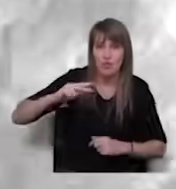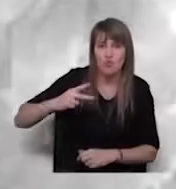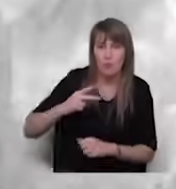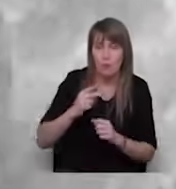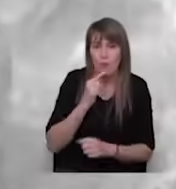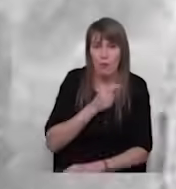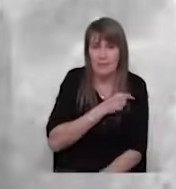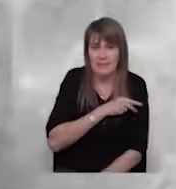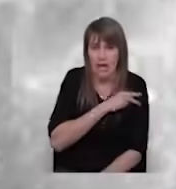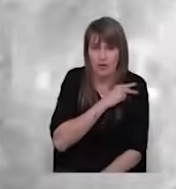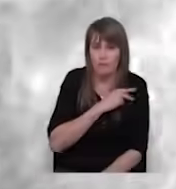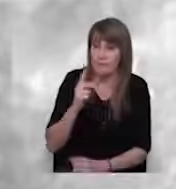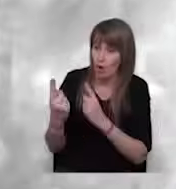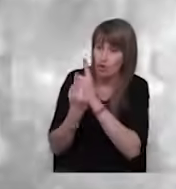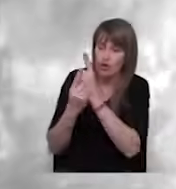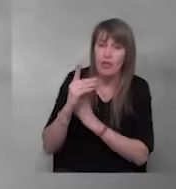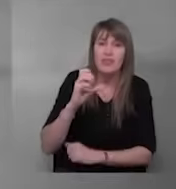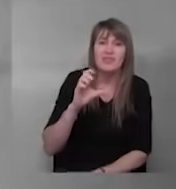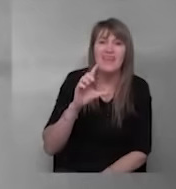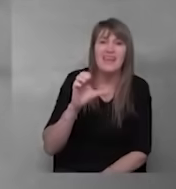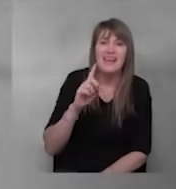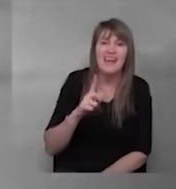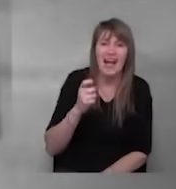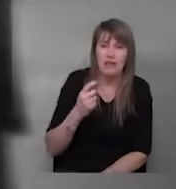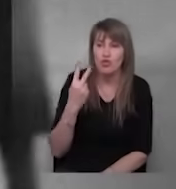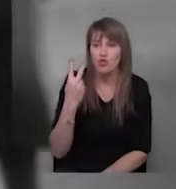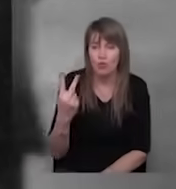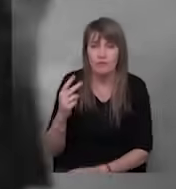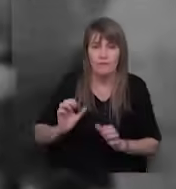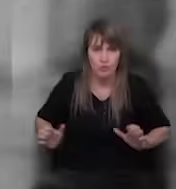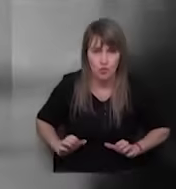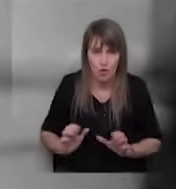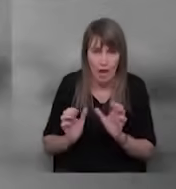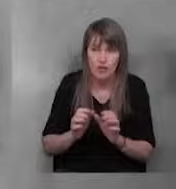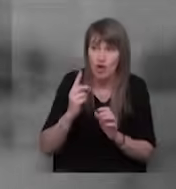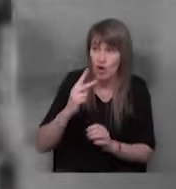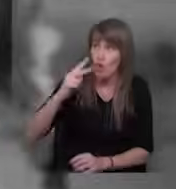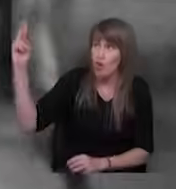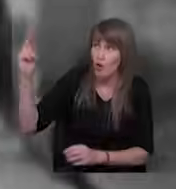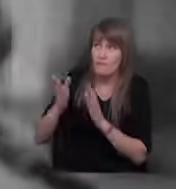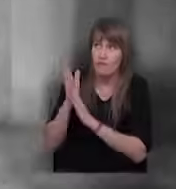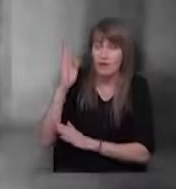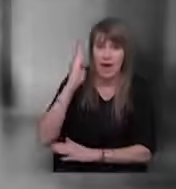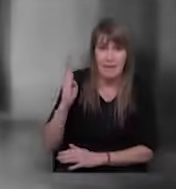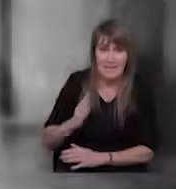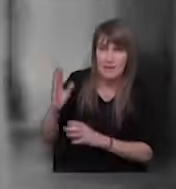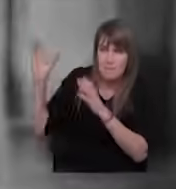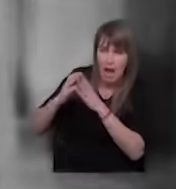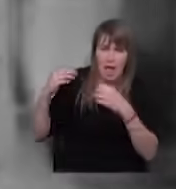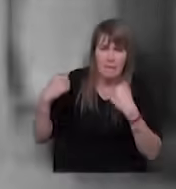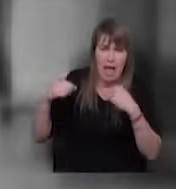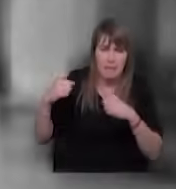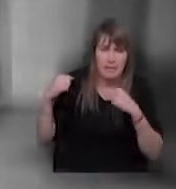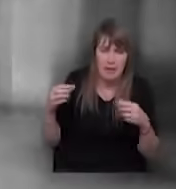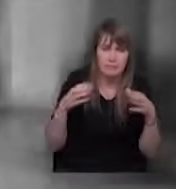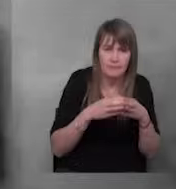allí encontramos a Delega, a dos funcionarios del Departamento 4, que habían sido enviados al Brasil para recibir entrenamiento estilo Escuadrón de la Muerte, y a un joven que